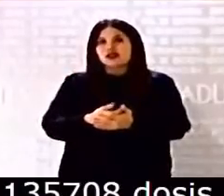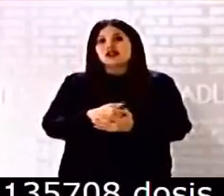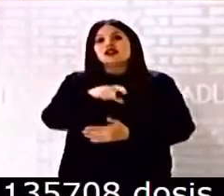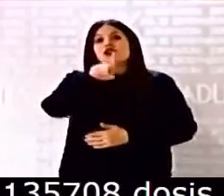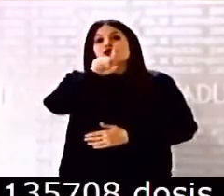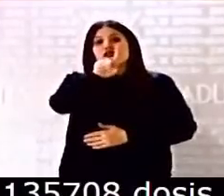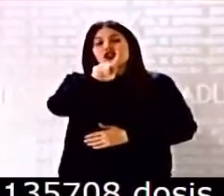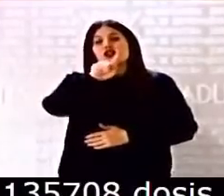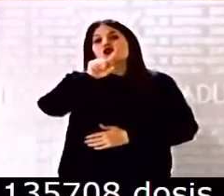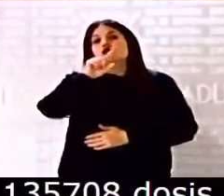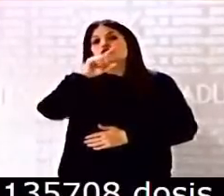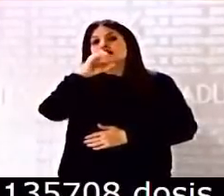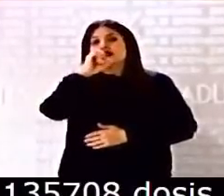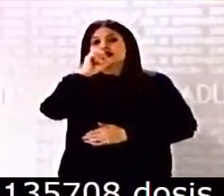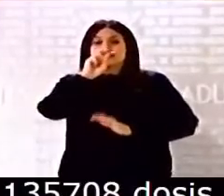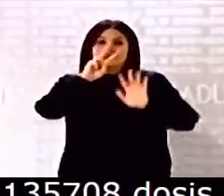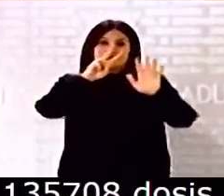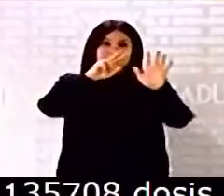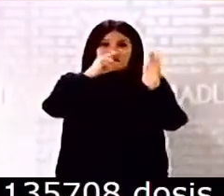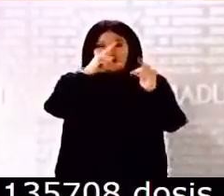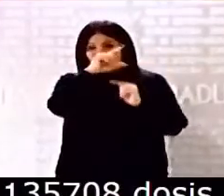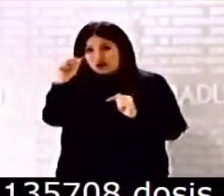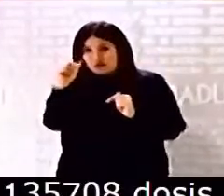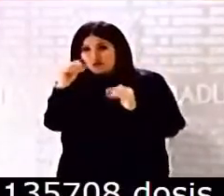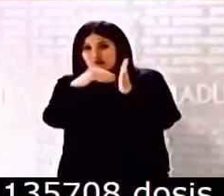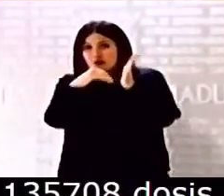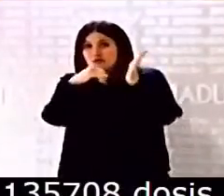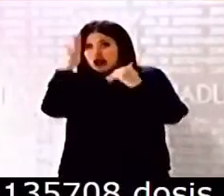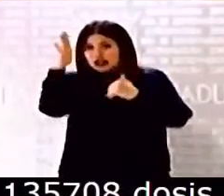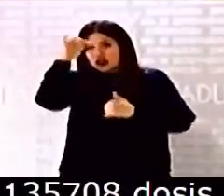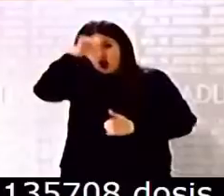135.708 dosis administradas a día de hoy.